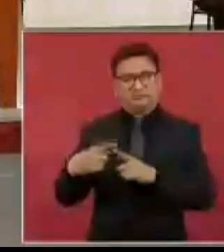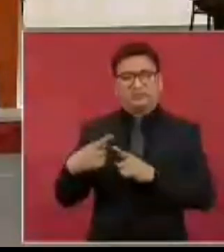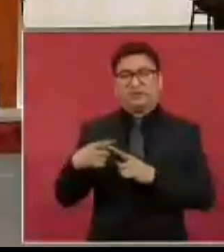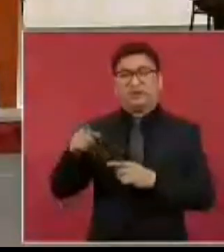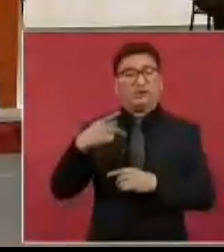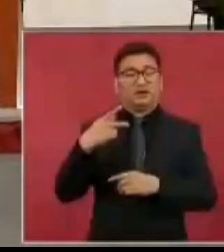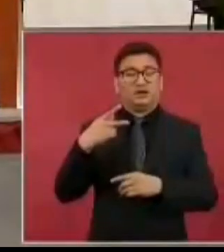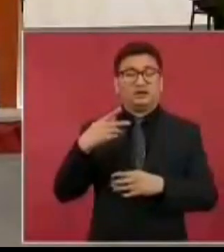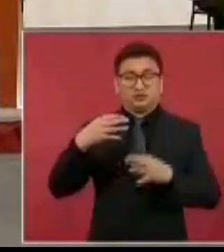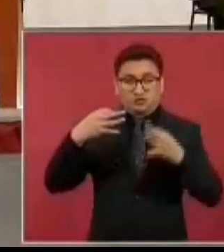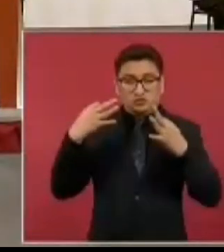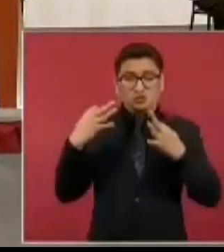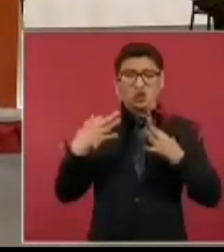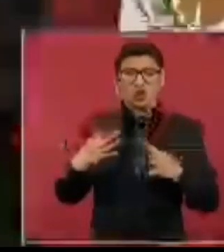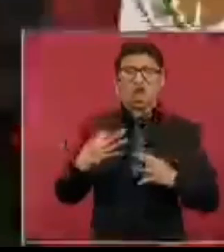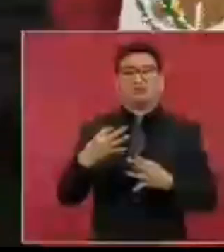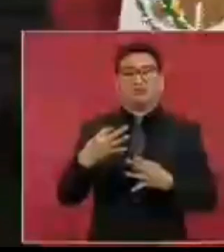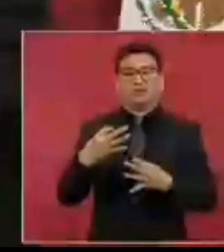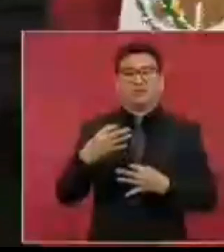periodístico.